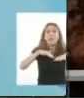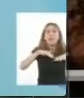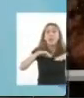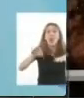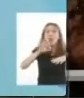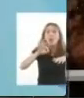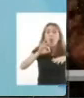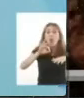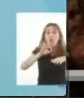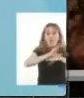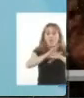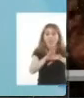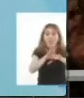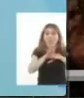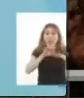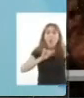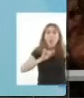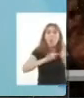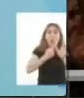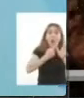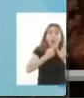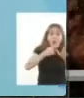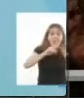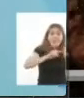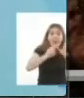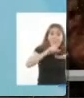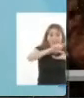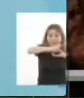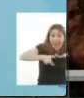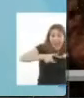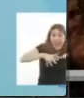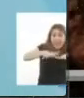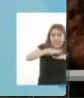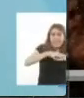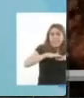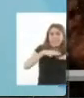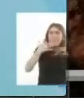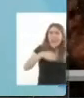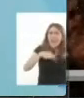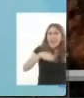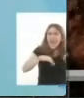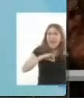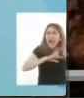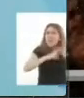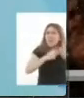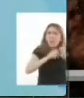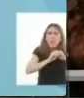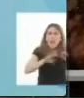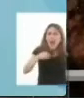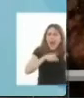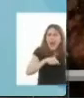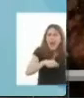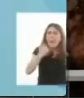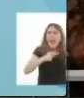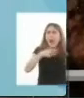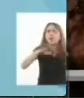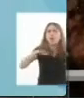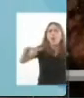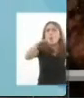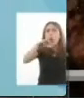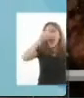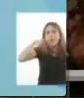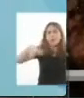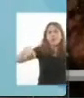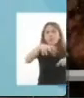se nos vienen este año en fin esta es la primera novedad que tenemos para contarles pero que